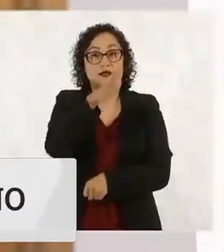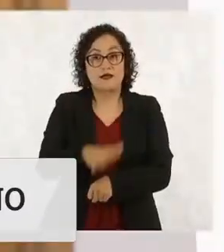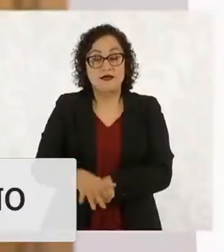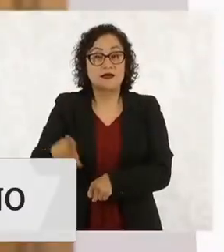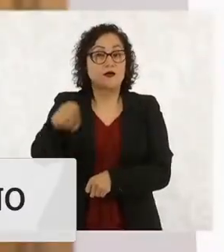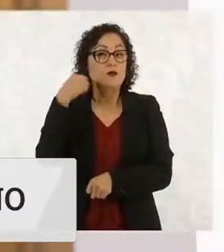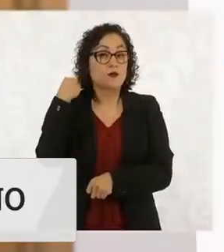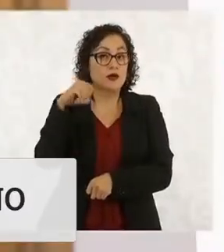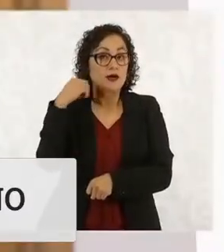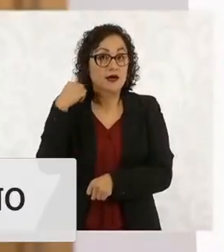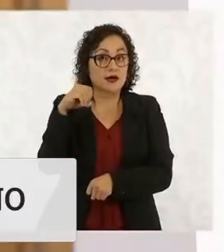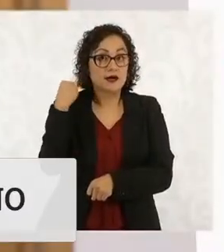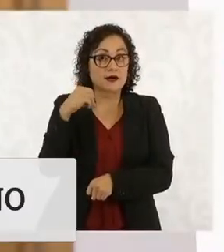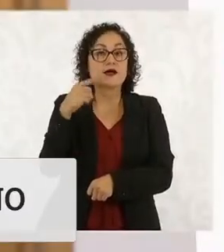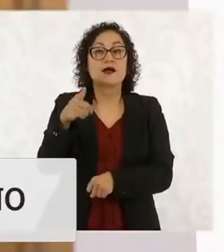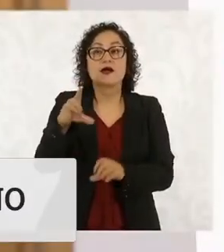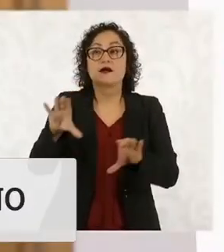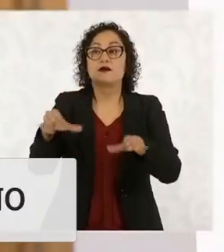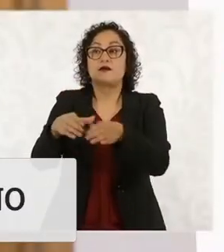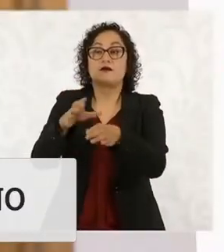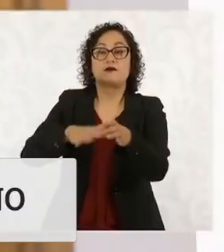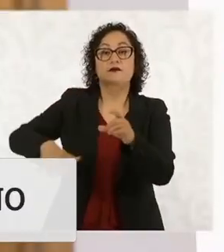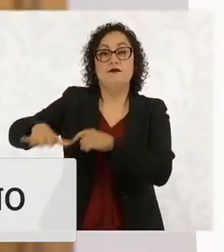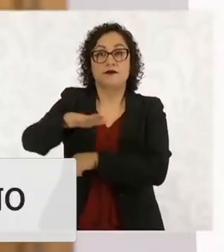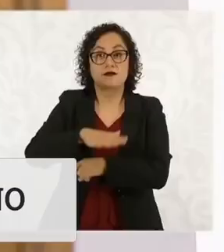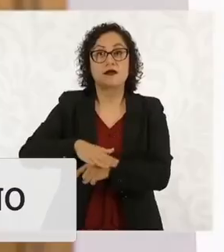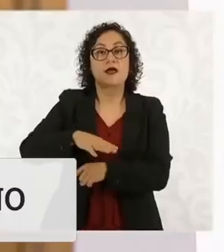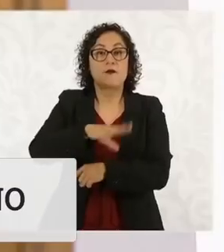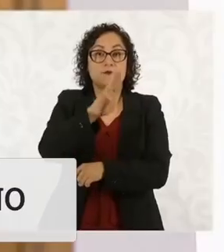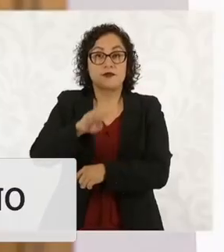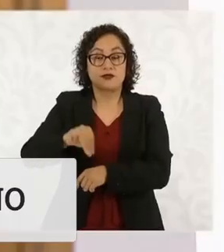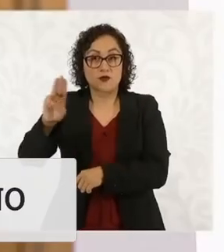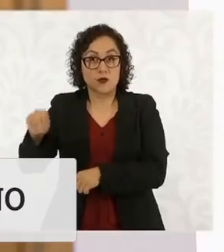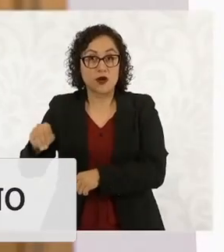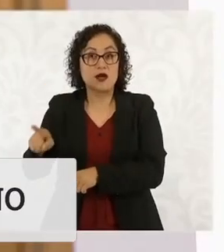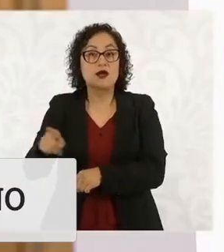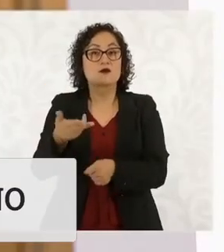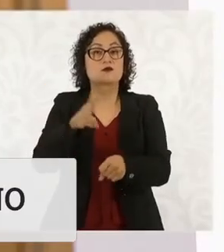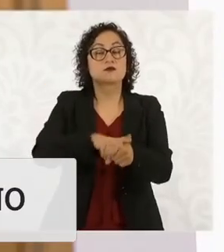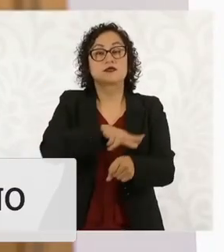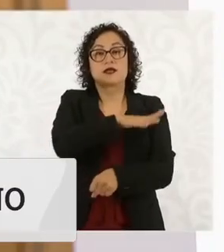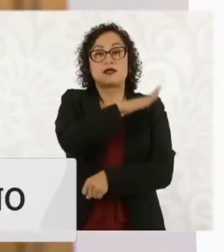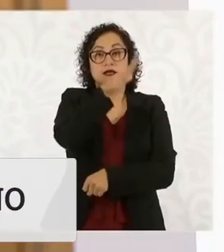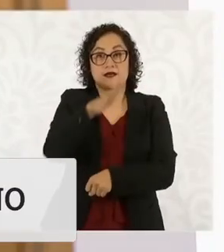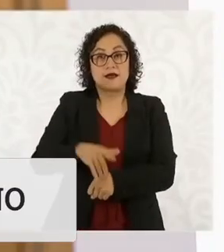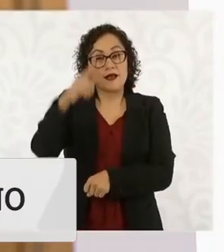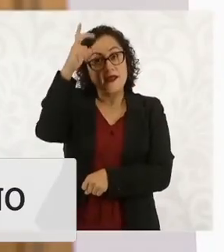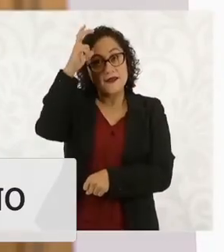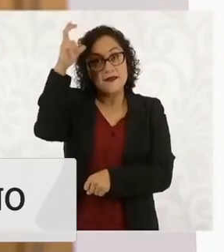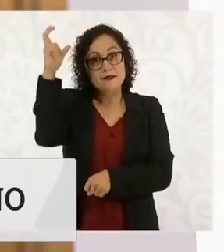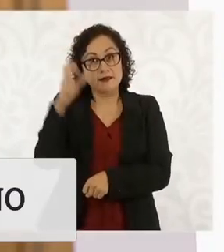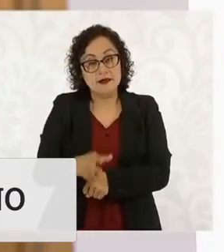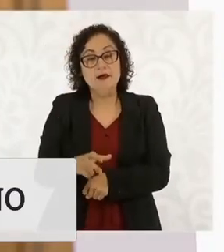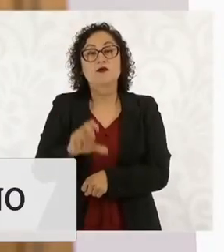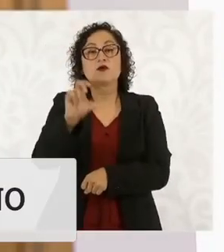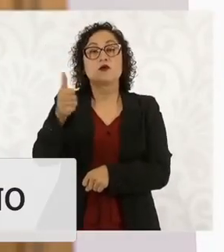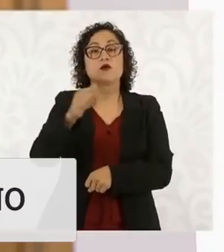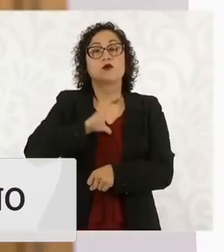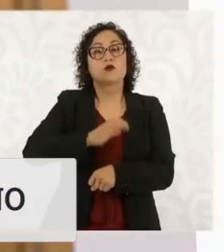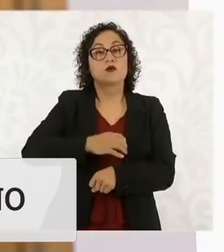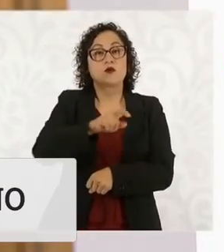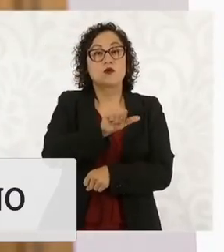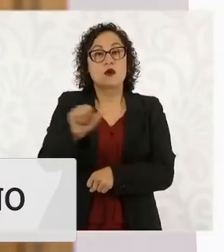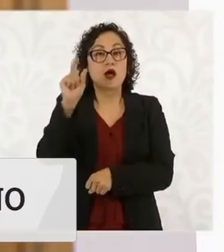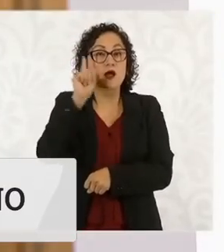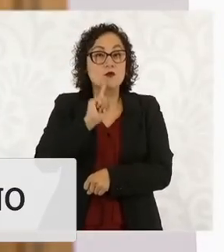en Oaxaca, el Comunitario de Maruata, Michoacán, el General de Actopan en Hidalgo, el Oncológico para la